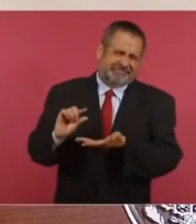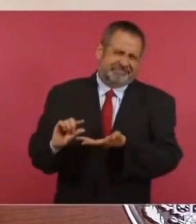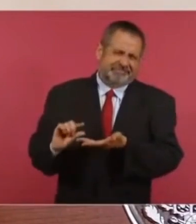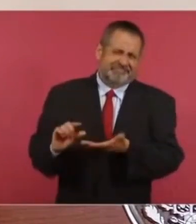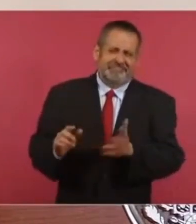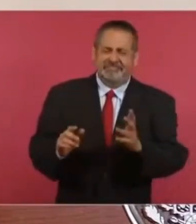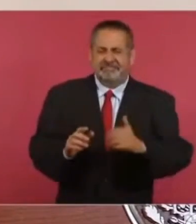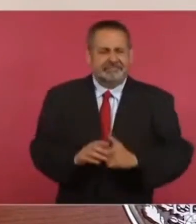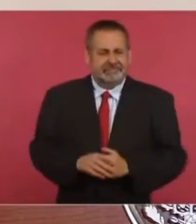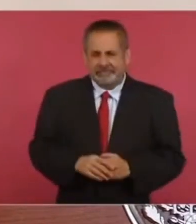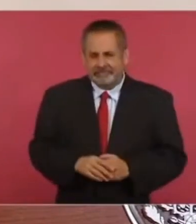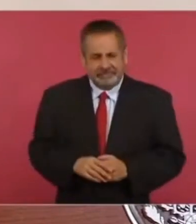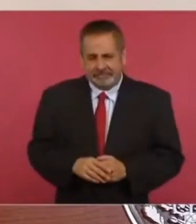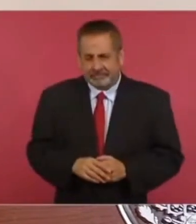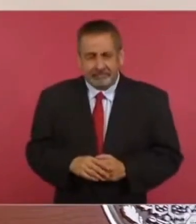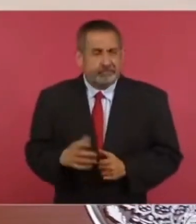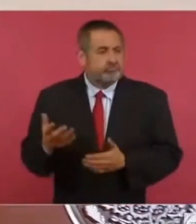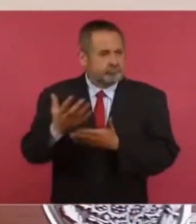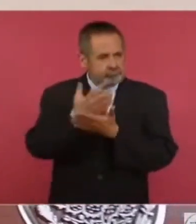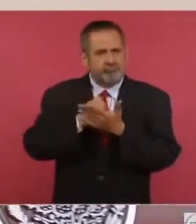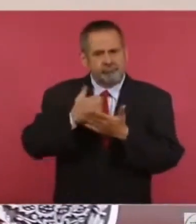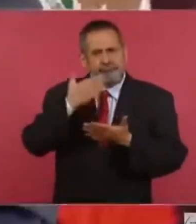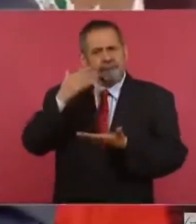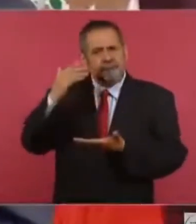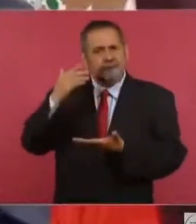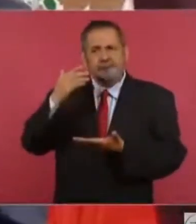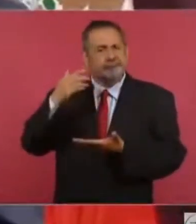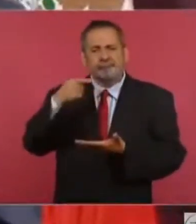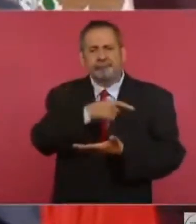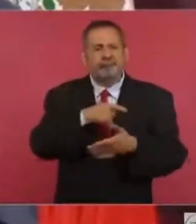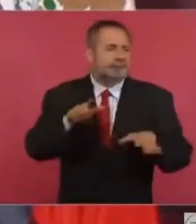O sea, se cayó el salario